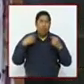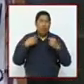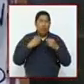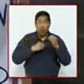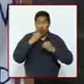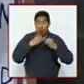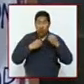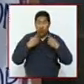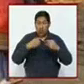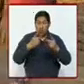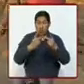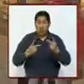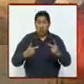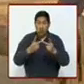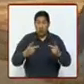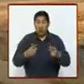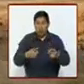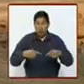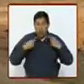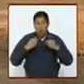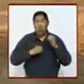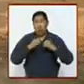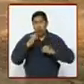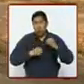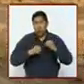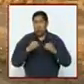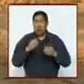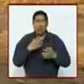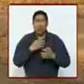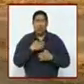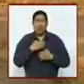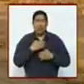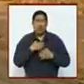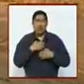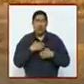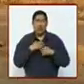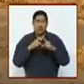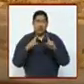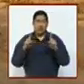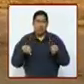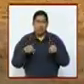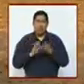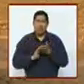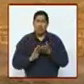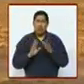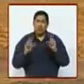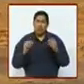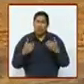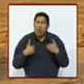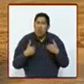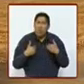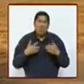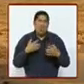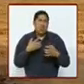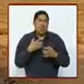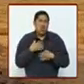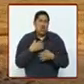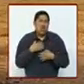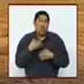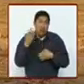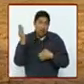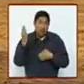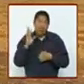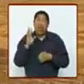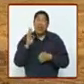día, la medida es asumida por el transporte libre. Protestan porque aún no reciben su tarjeta de operación. Estas imágenes fueron tomadas a las 6